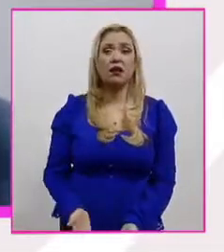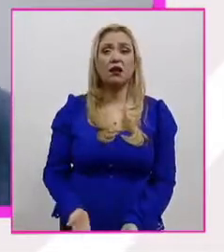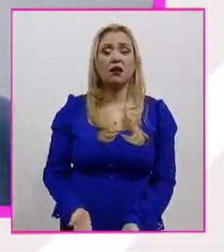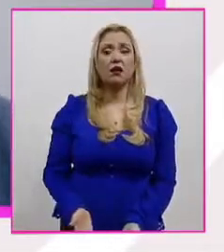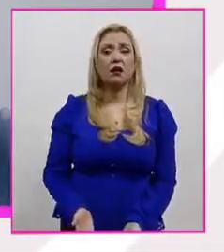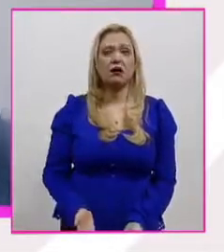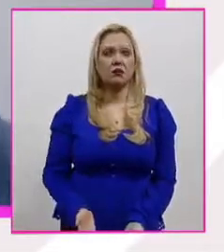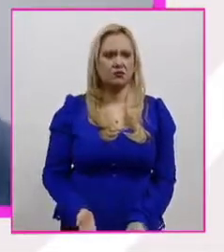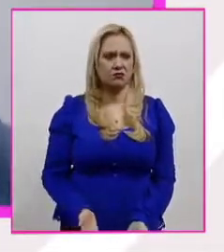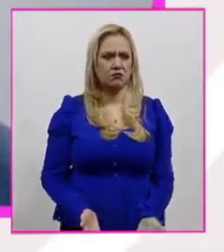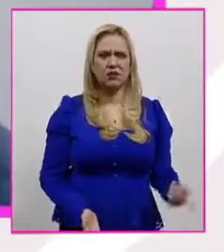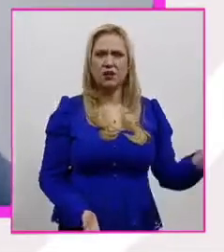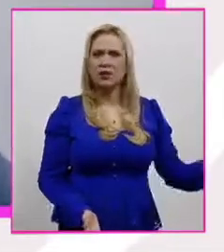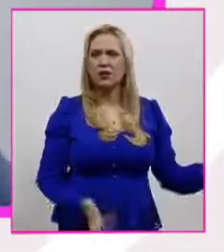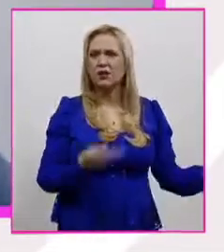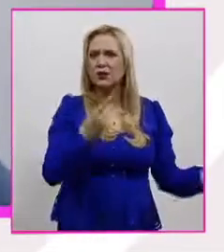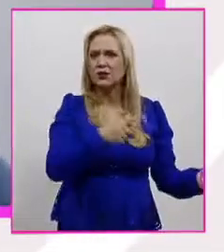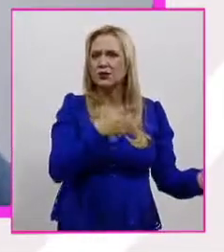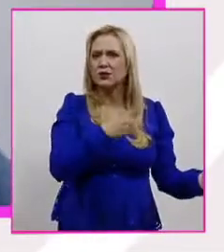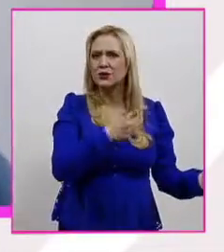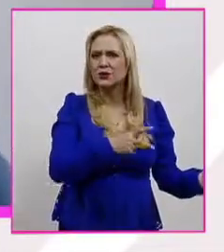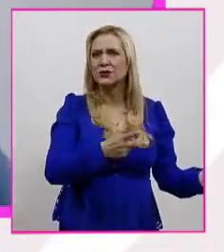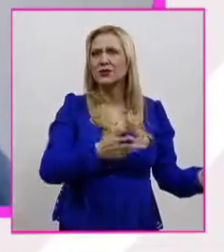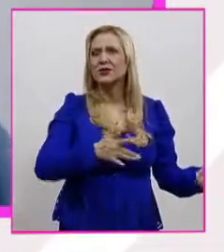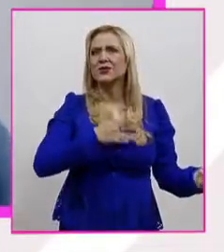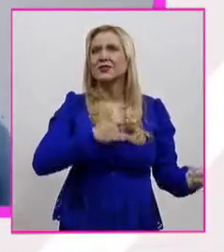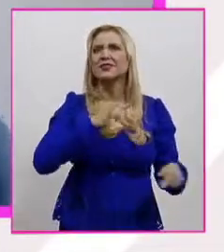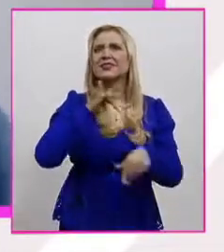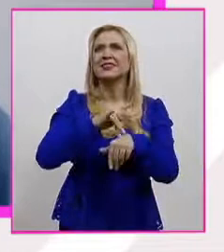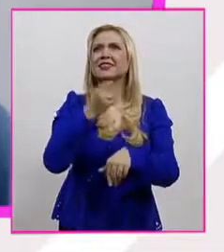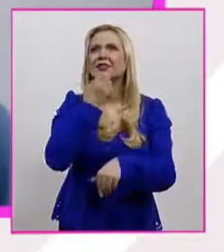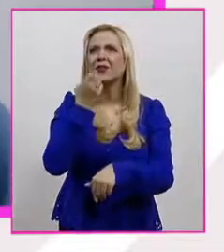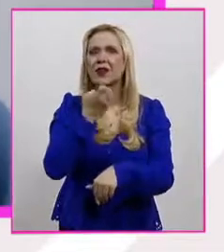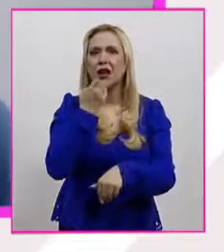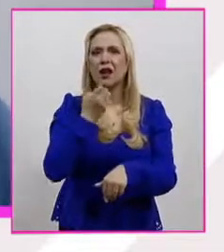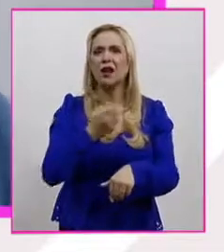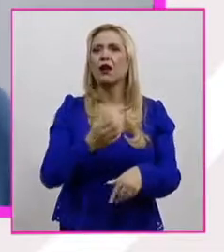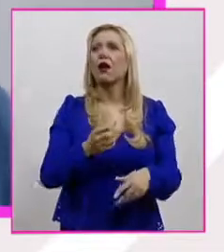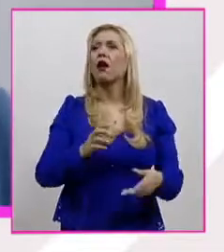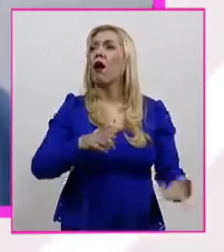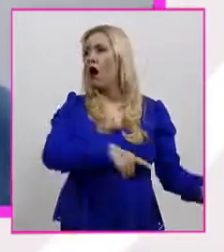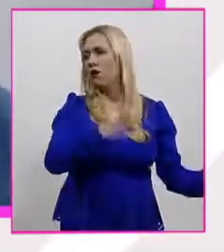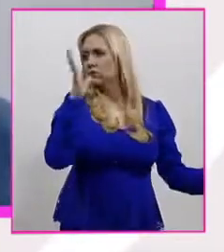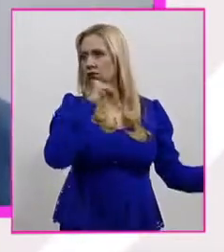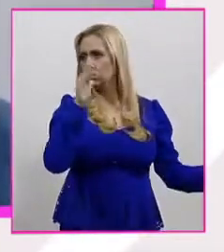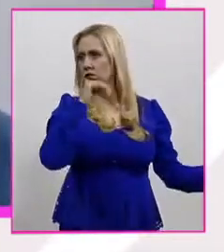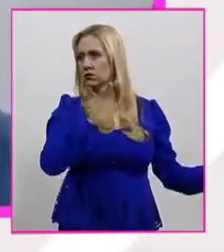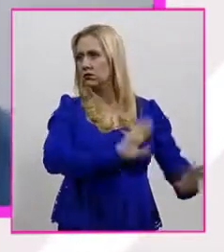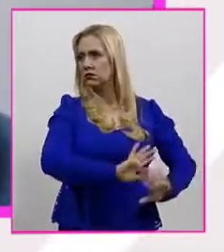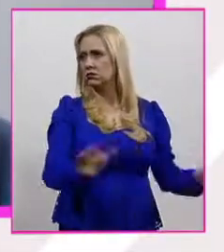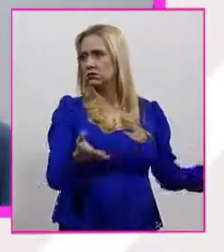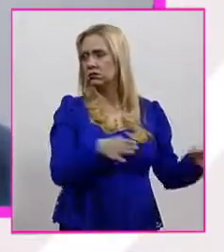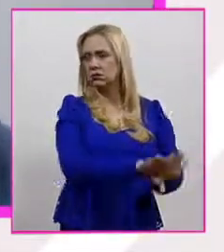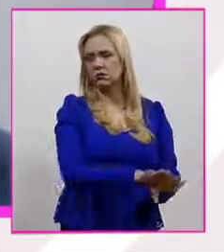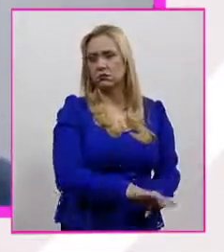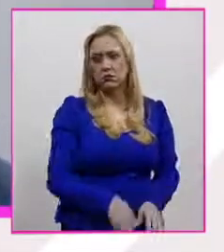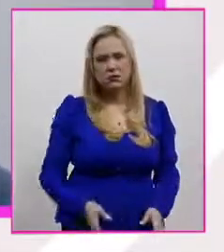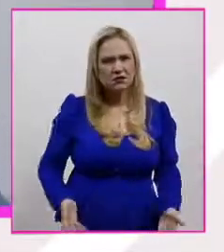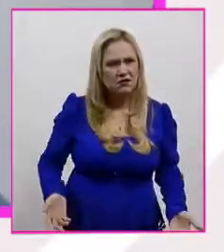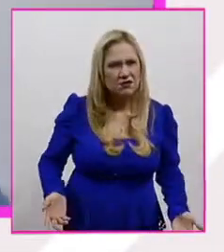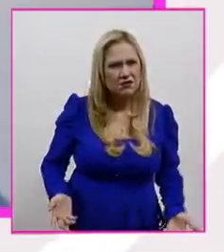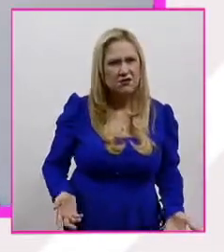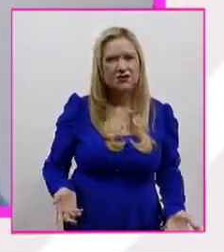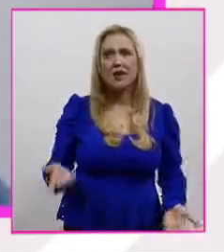su propia experiencia educativa, le está rompiendo cualquier posibilidad de incluso del apoyo mínimo que ella recibía, ¿no?